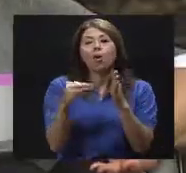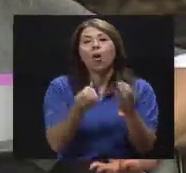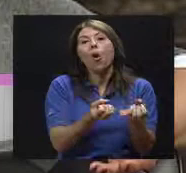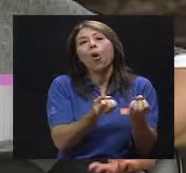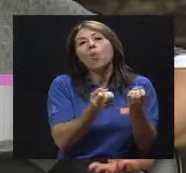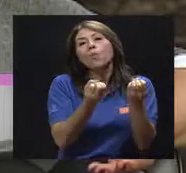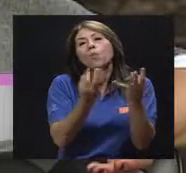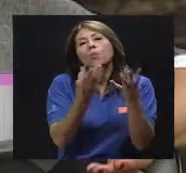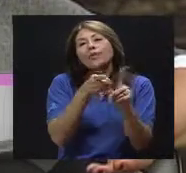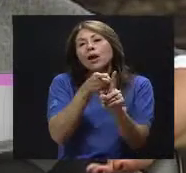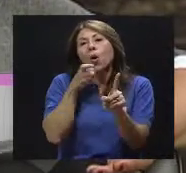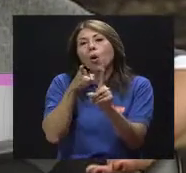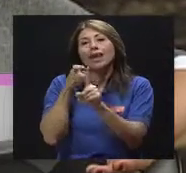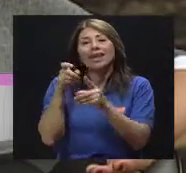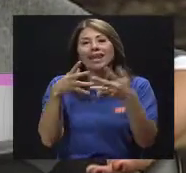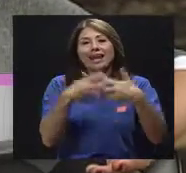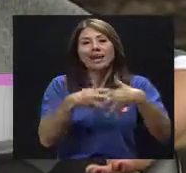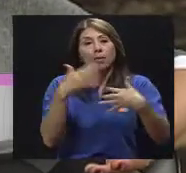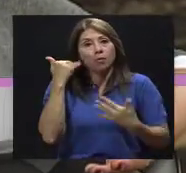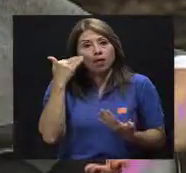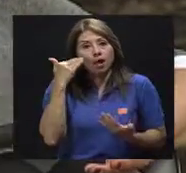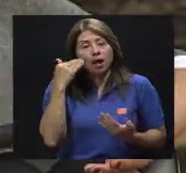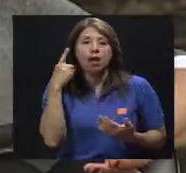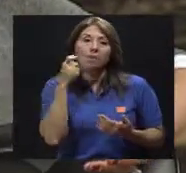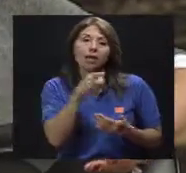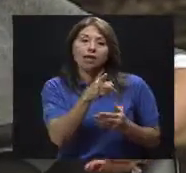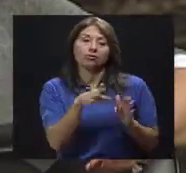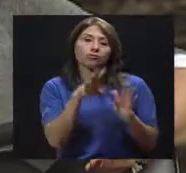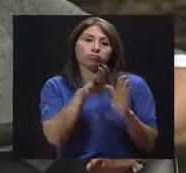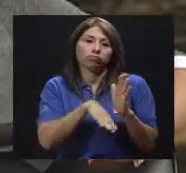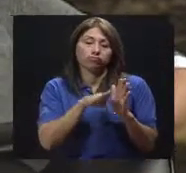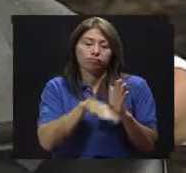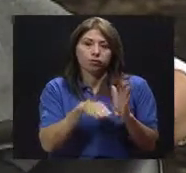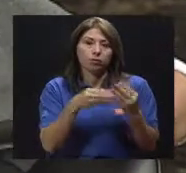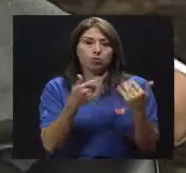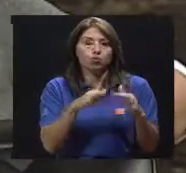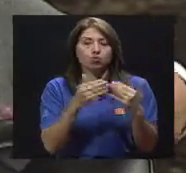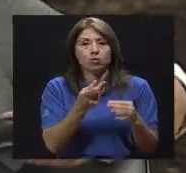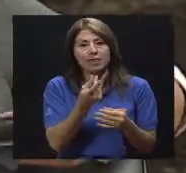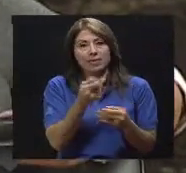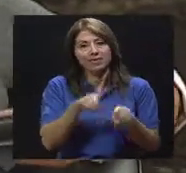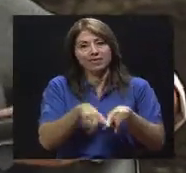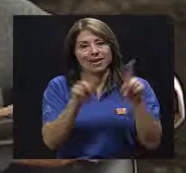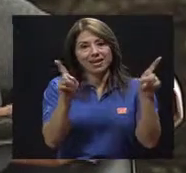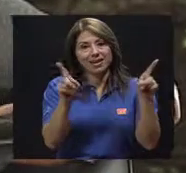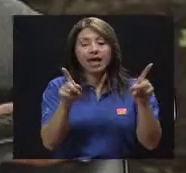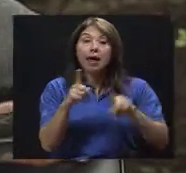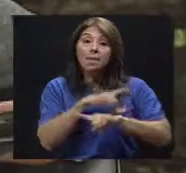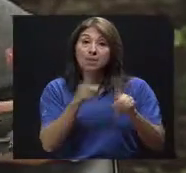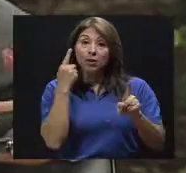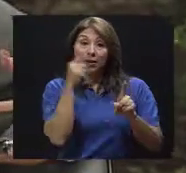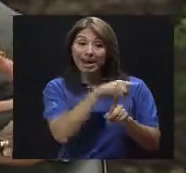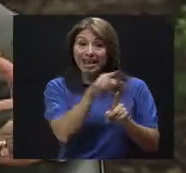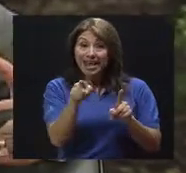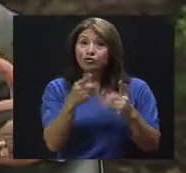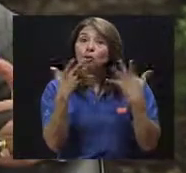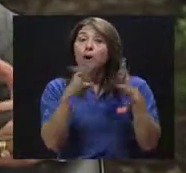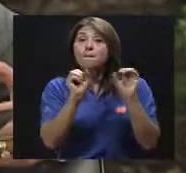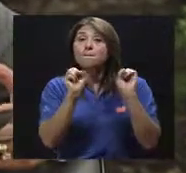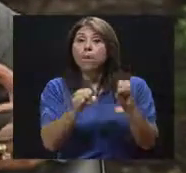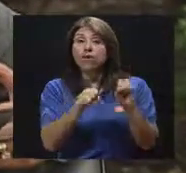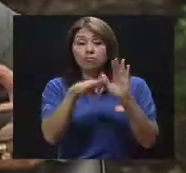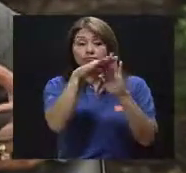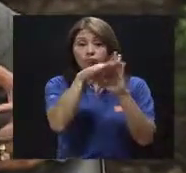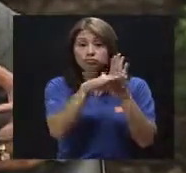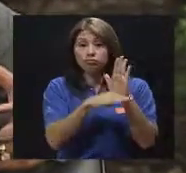multiorigen. ¿Por qué? Porque media un factor de precio pues importante, pero claramente para poder incluirlos dentro de la lista oficial de medicamentos han tenido que